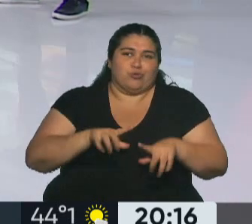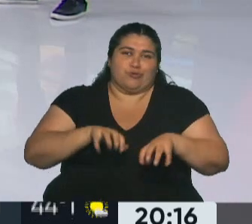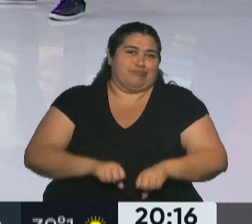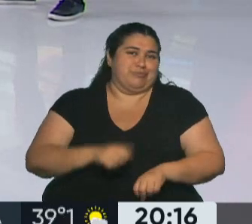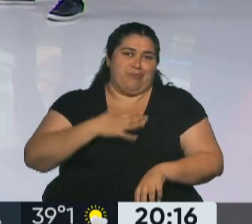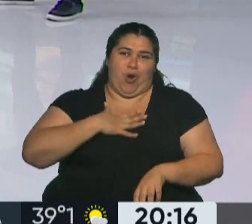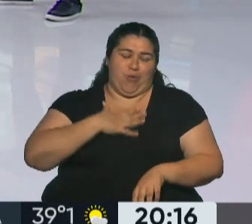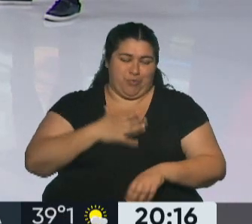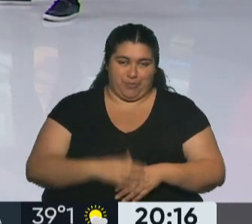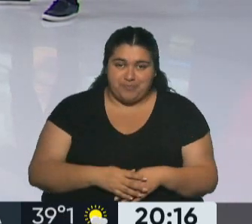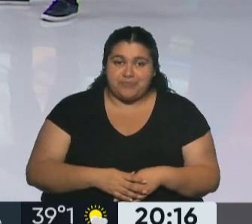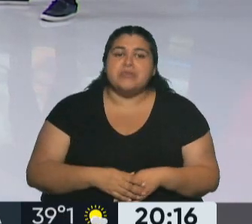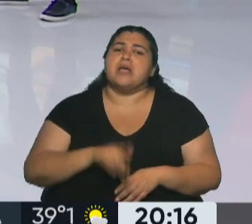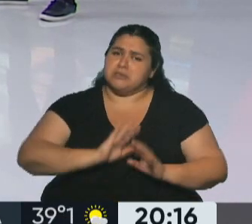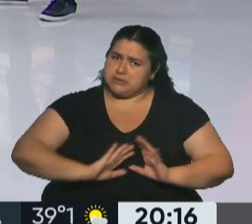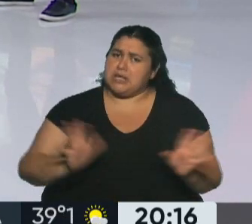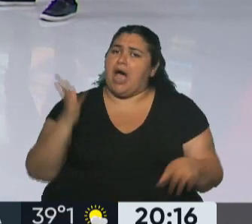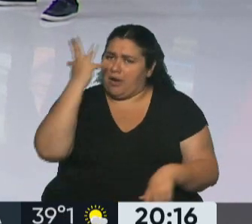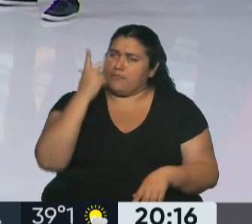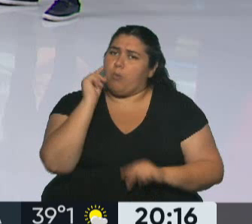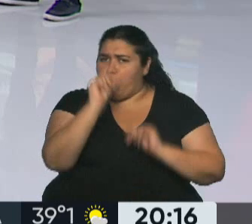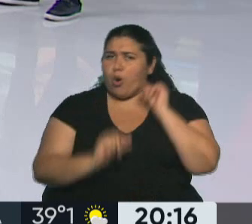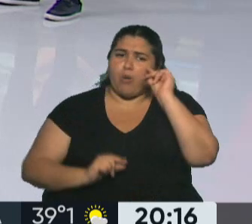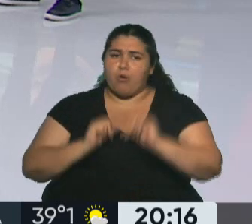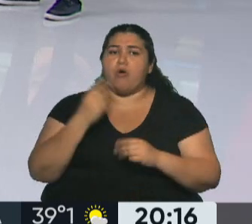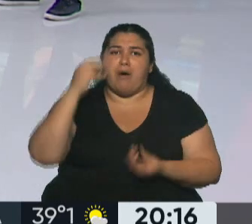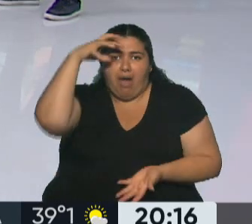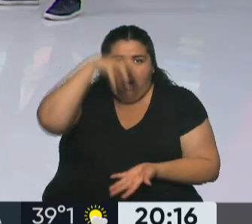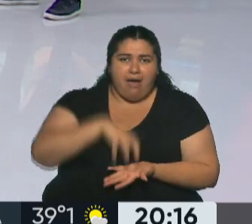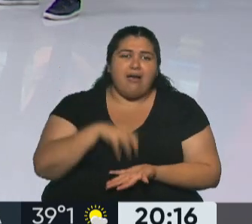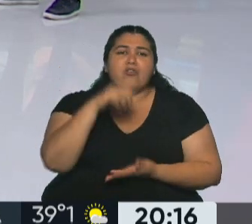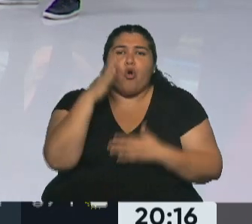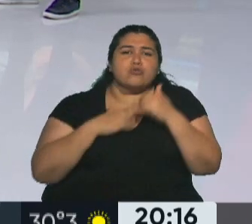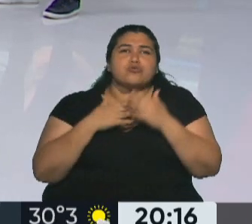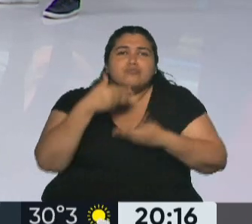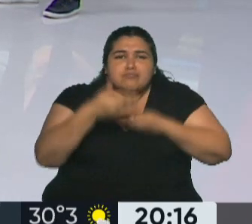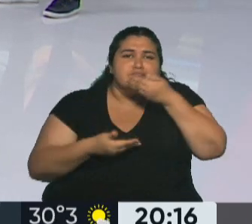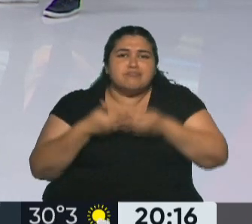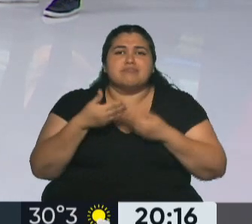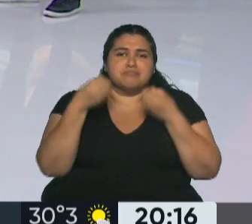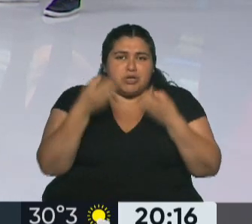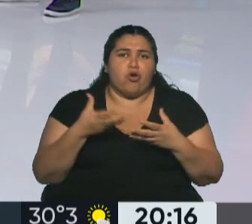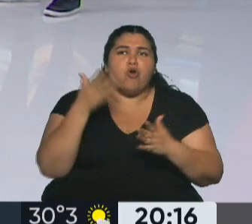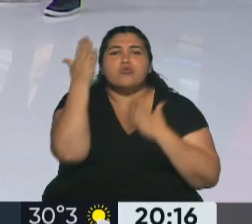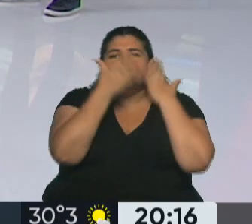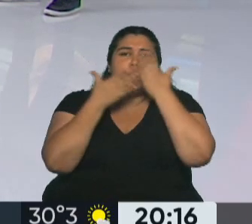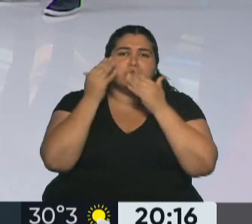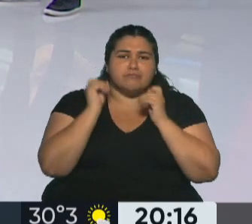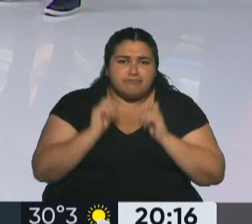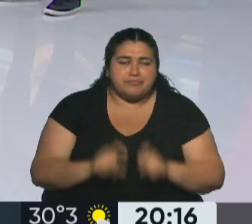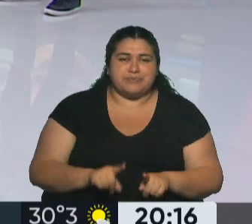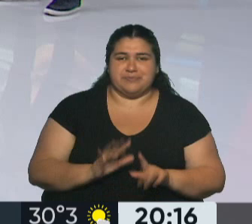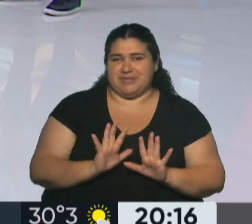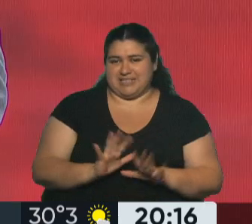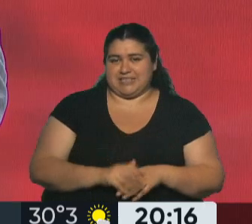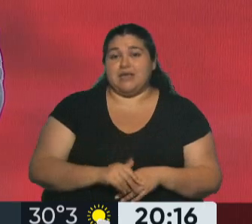supermercado todavía ya lo ha conseguido San Lorenzo almagro para la construcción de lo que significa un hecho o un sueño hecho en realidad por la gente del ciclo